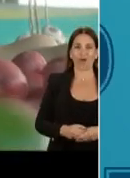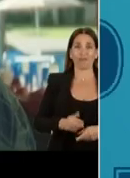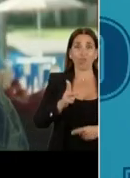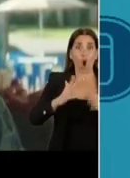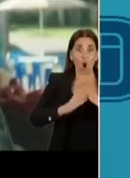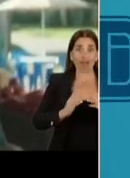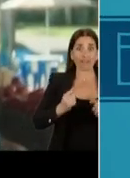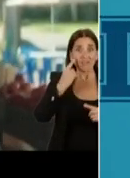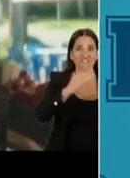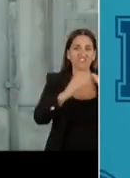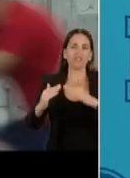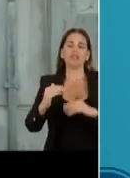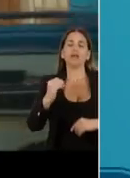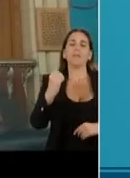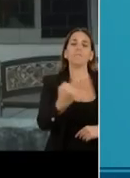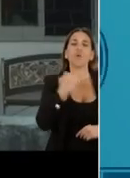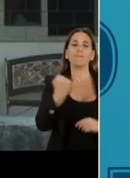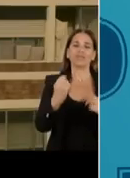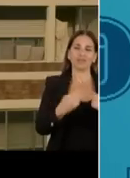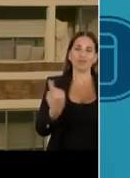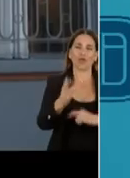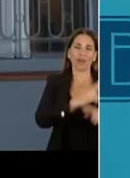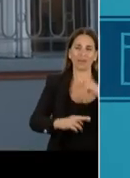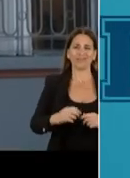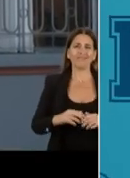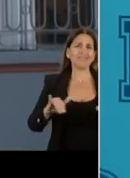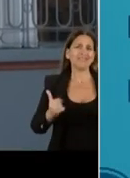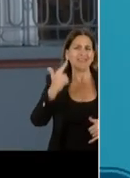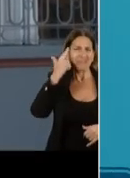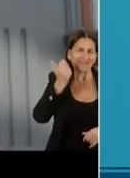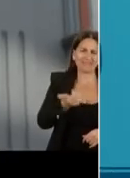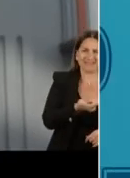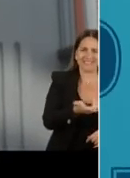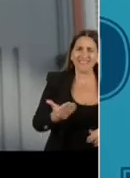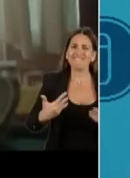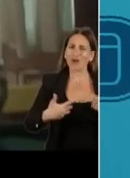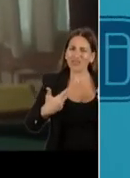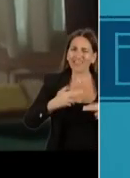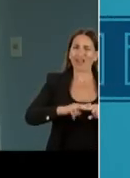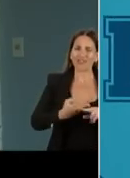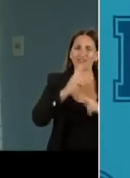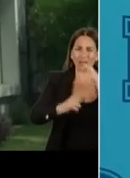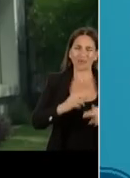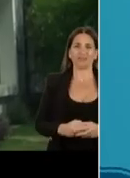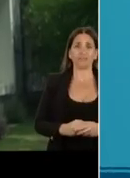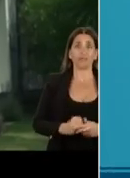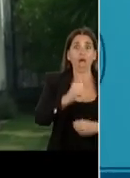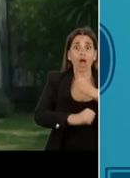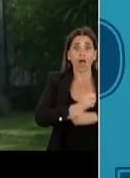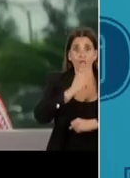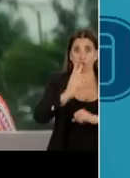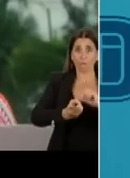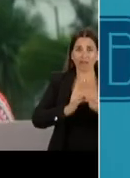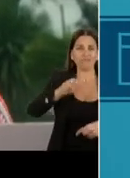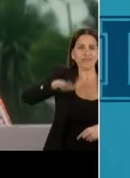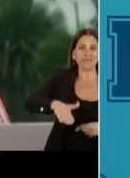esto muestra el trabajo de larga data del país para convertirse en un país digital en América Latina. Así que yo creo que esas